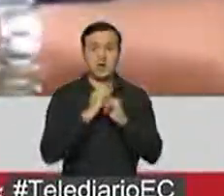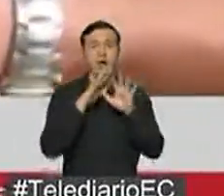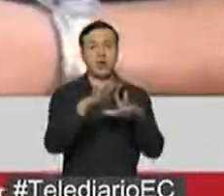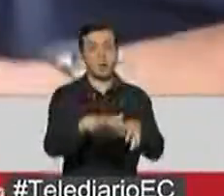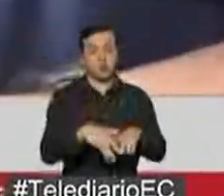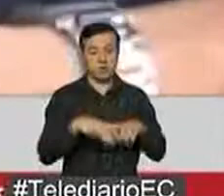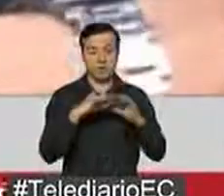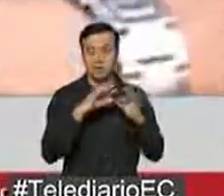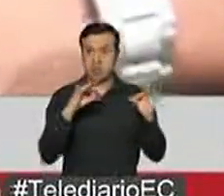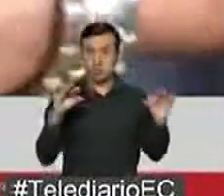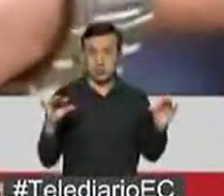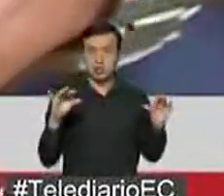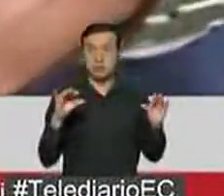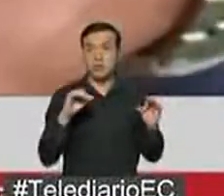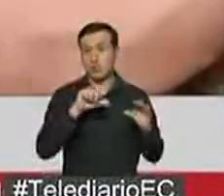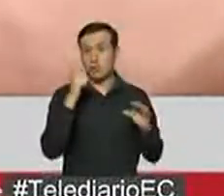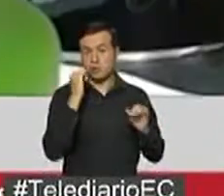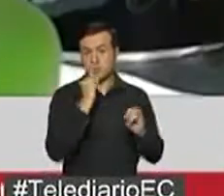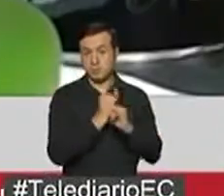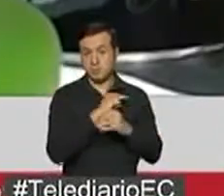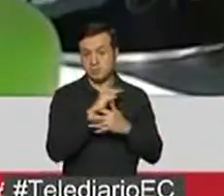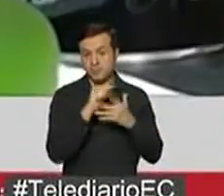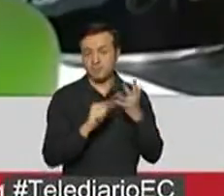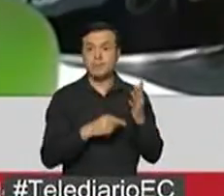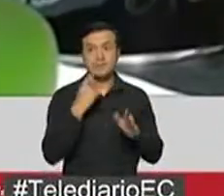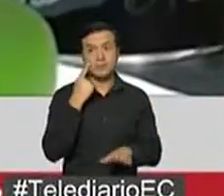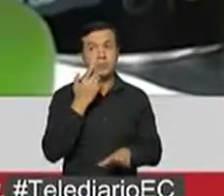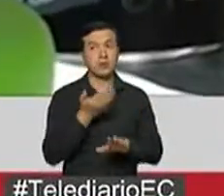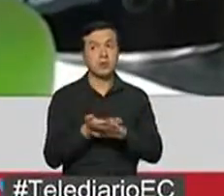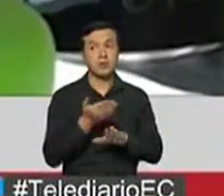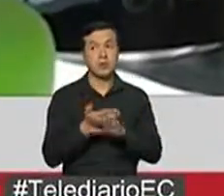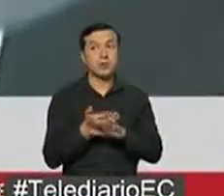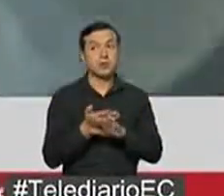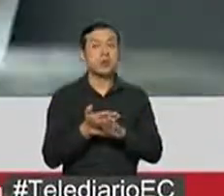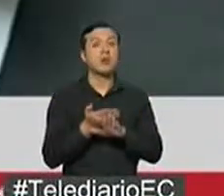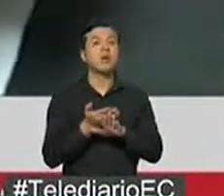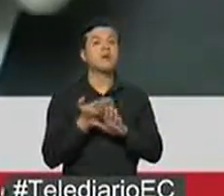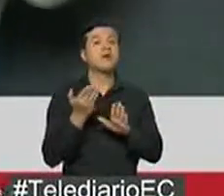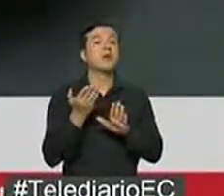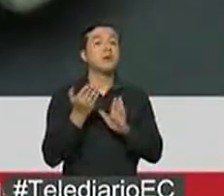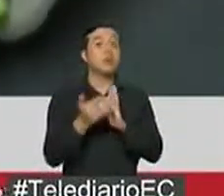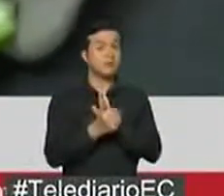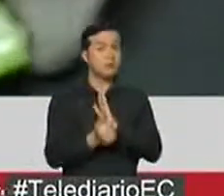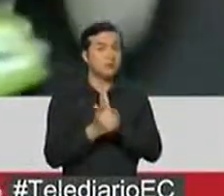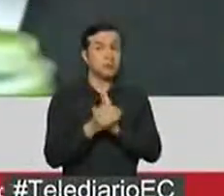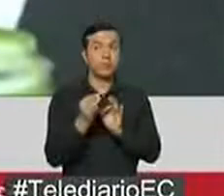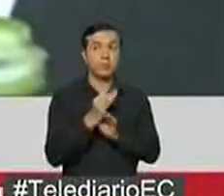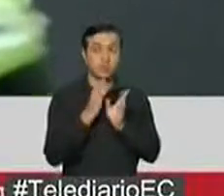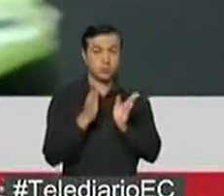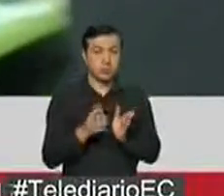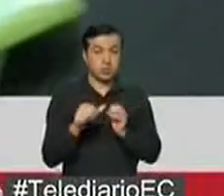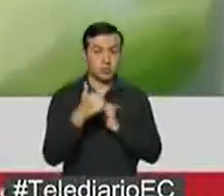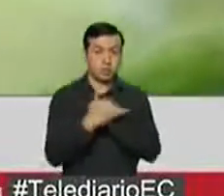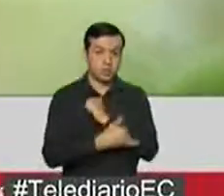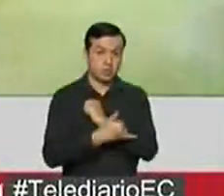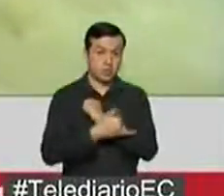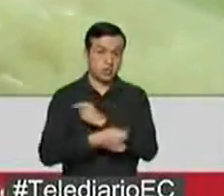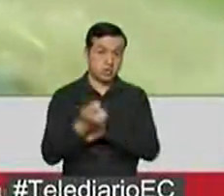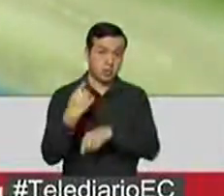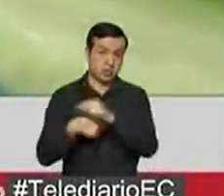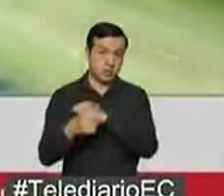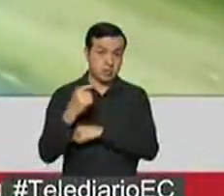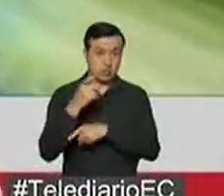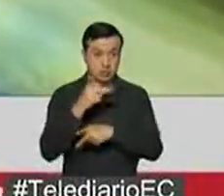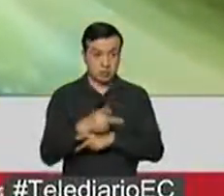a hebe y otras entidades ofrece capacitación a funcionarios productores y exportadores de la fruta para